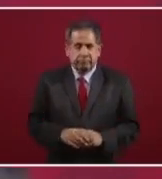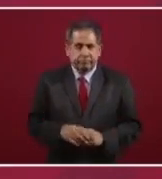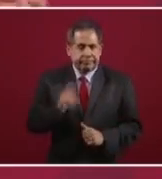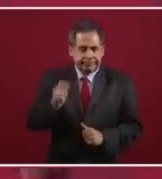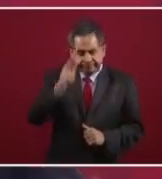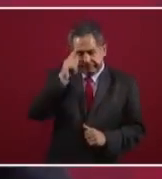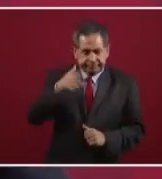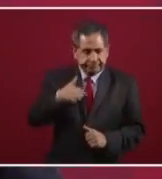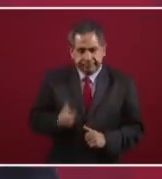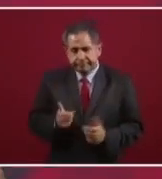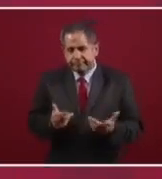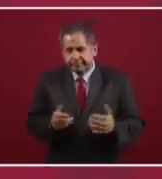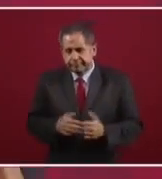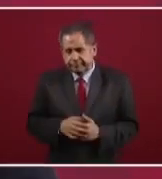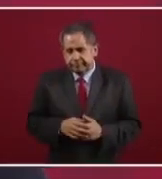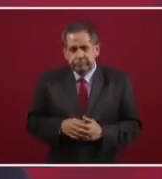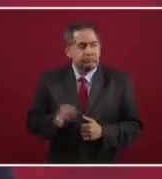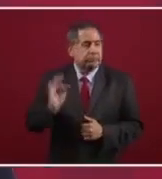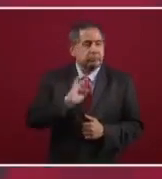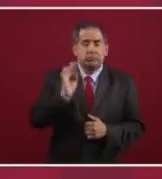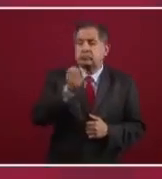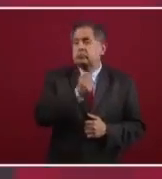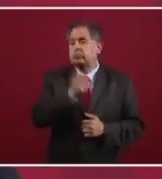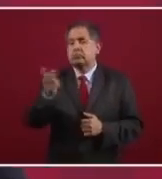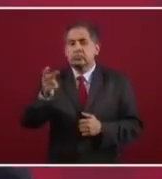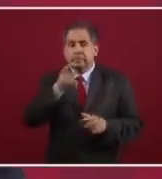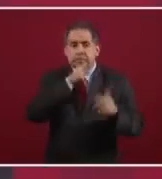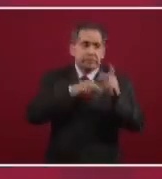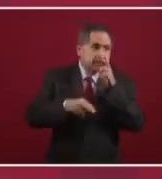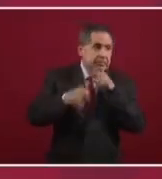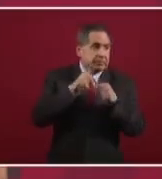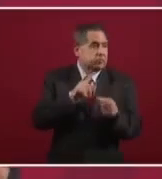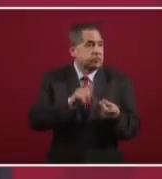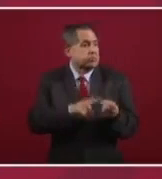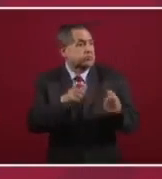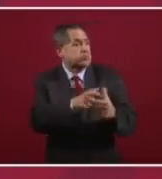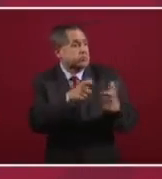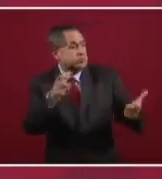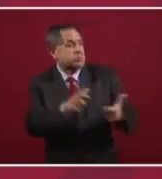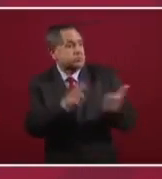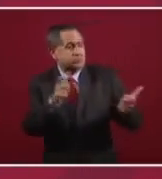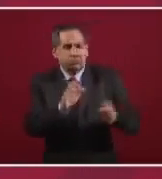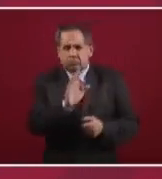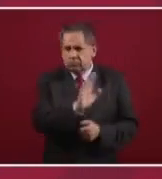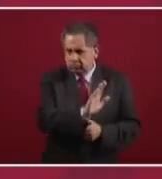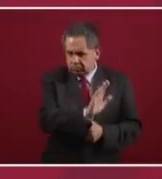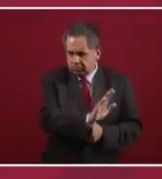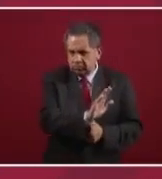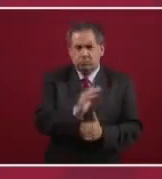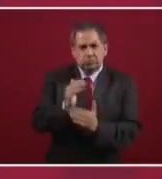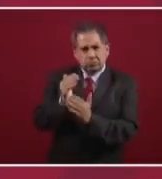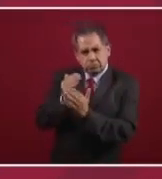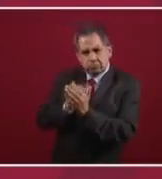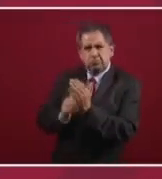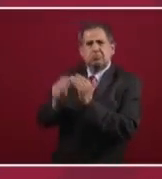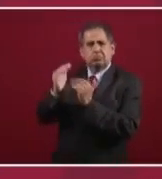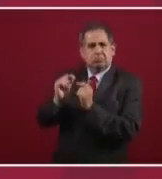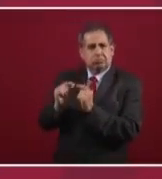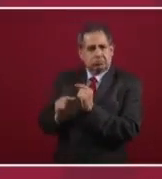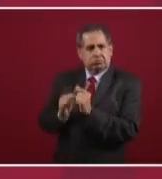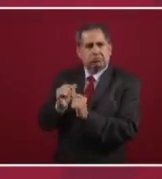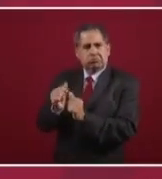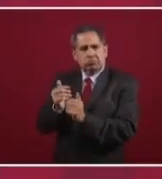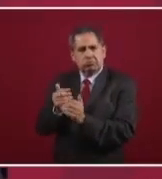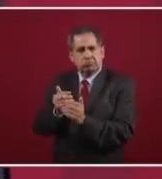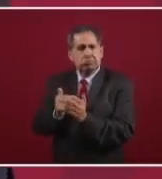Entonces yo entiendo, ¿no?, de que hay quienes se desesperan, pero vamos a ir avanzando. Además,